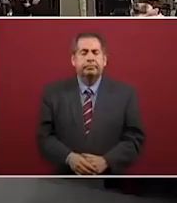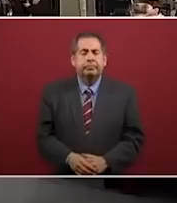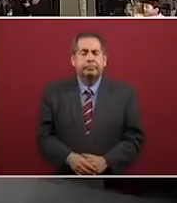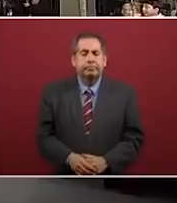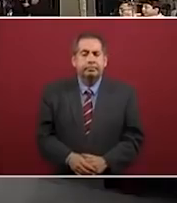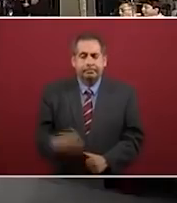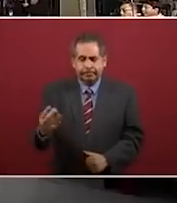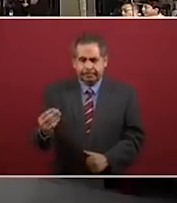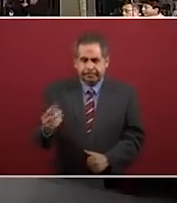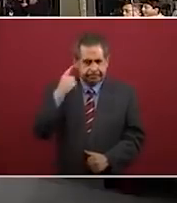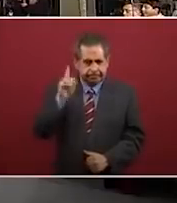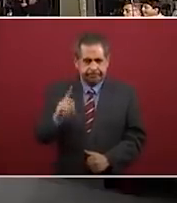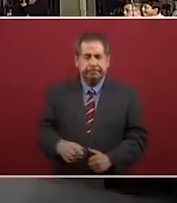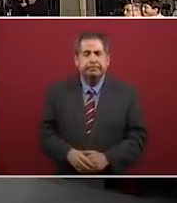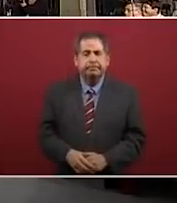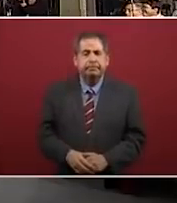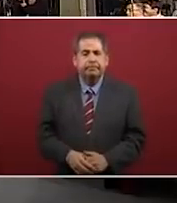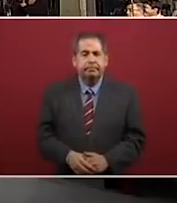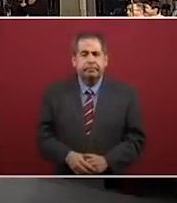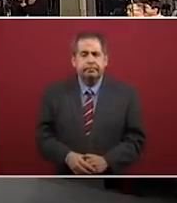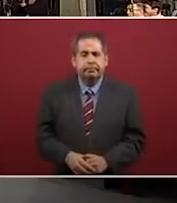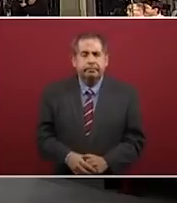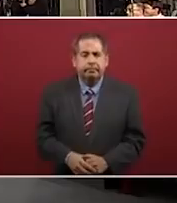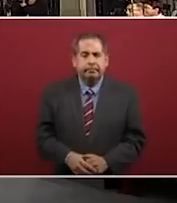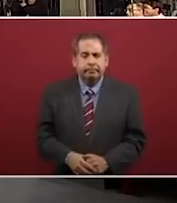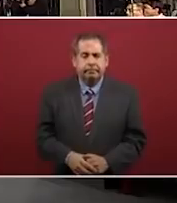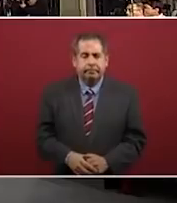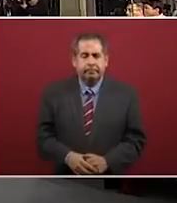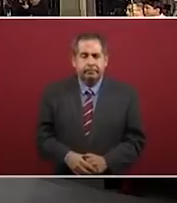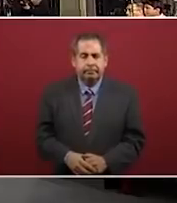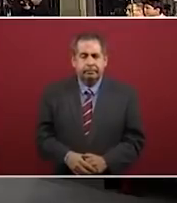México necesita a Estados Unidos y no a Estados Unidos a México. ¿Qué responde